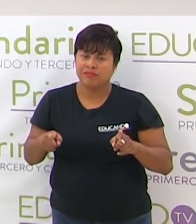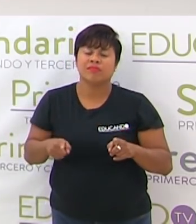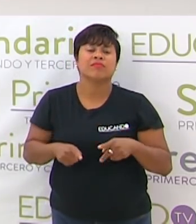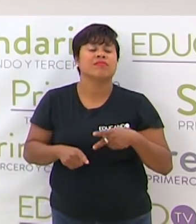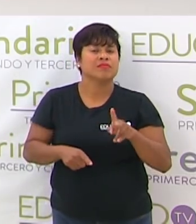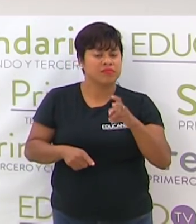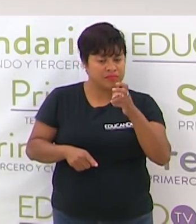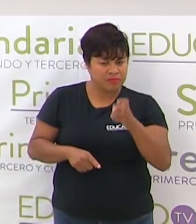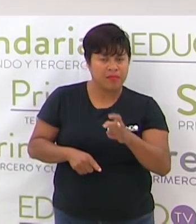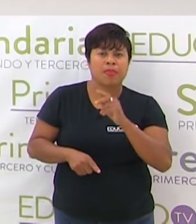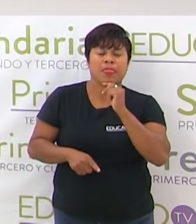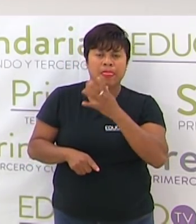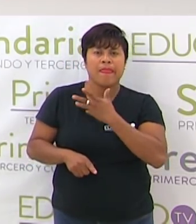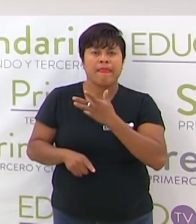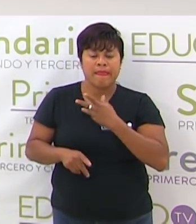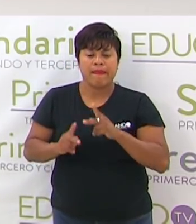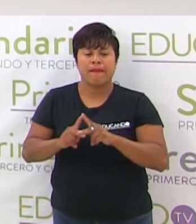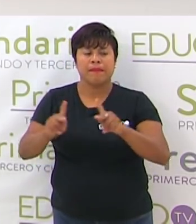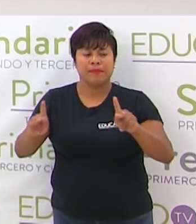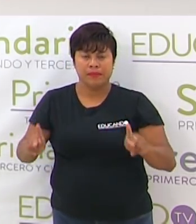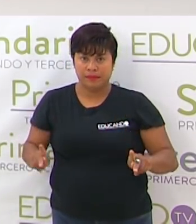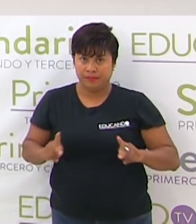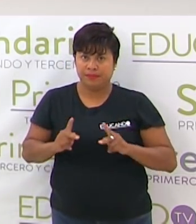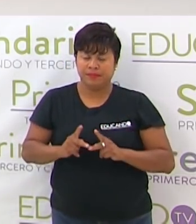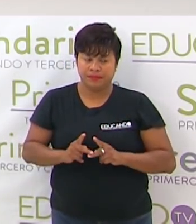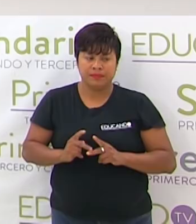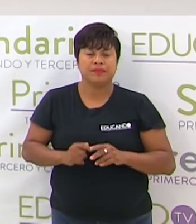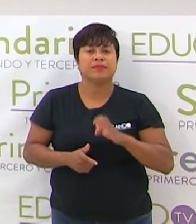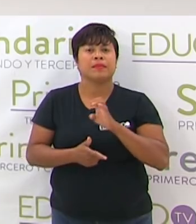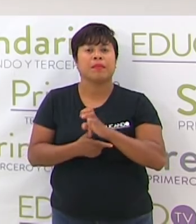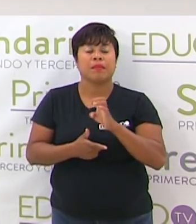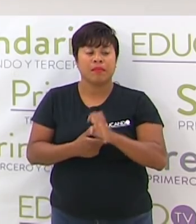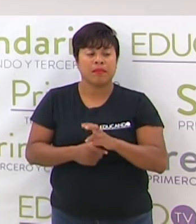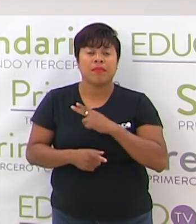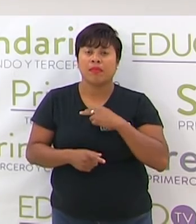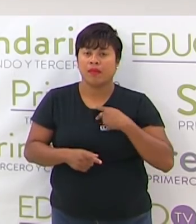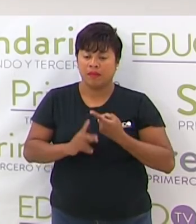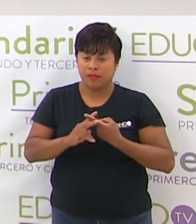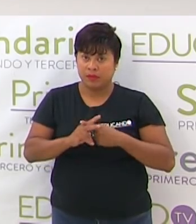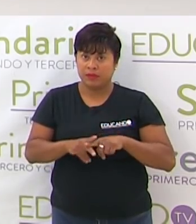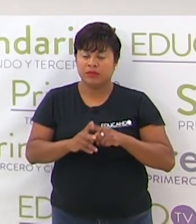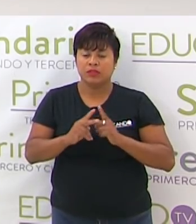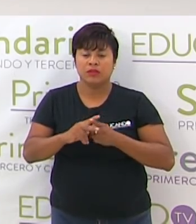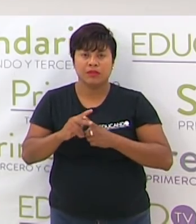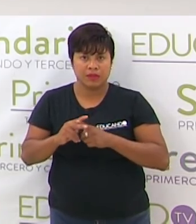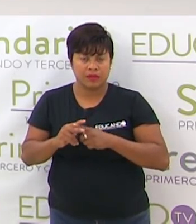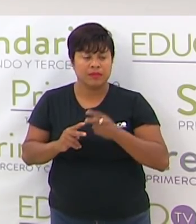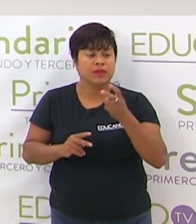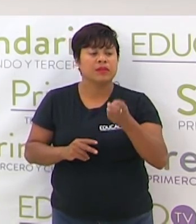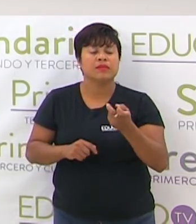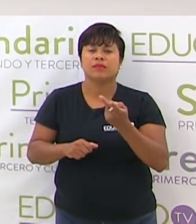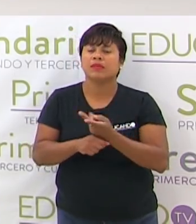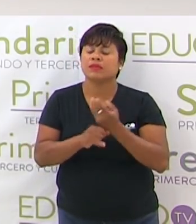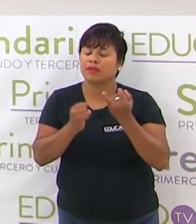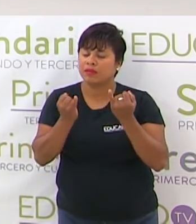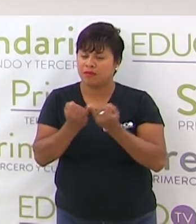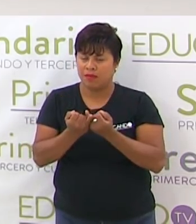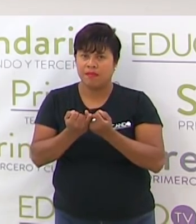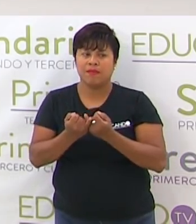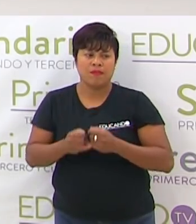así también tienen un perímetro. Entonces empezamos a contar y pasa exactamente lo